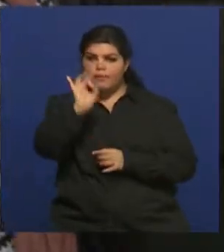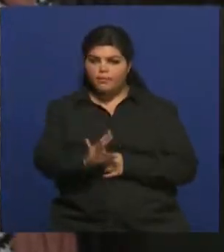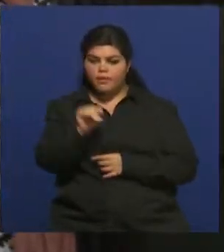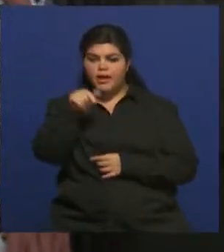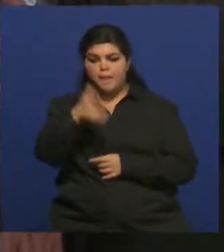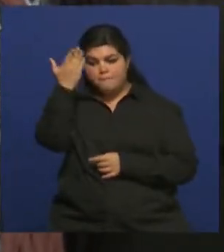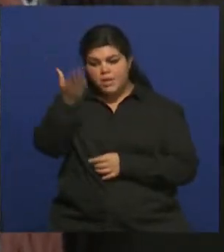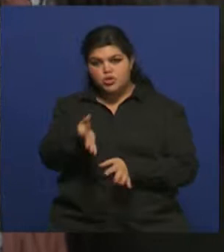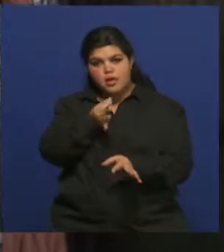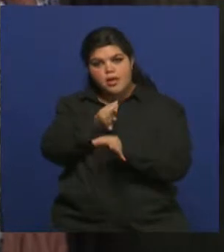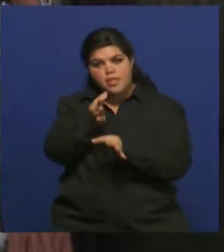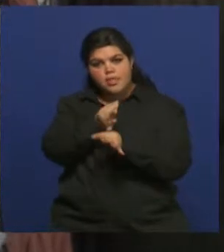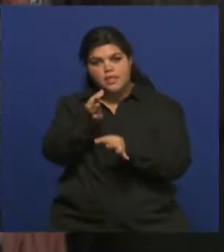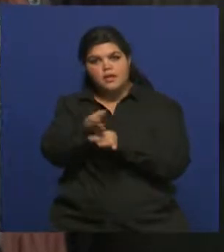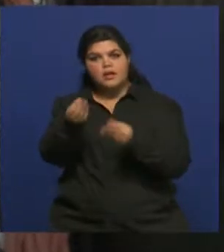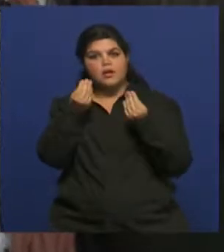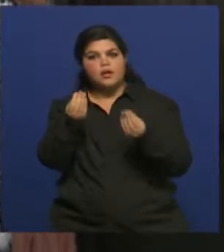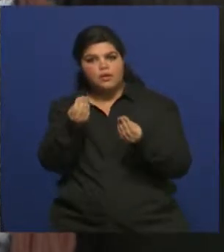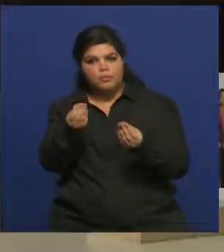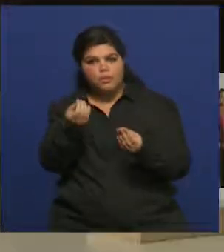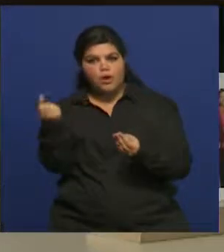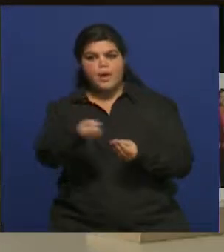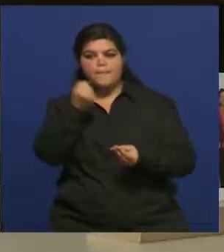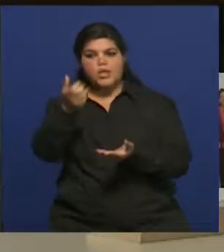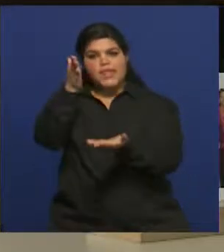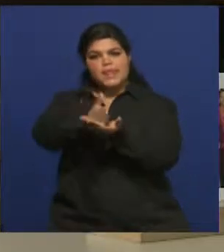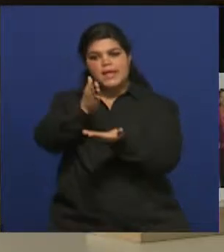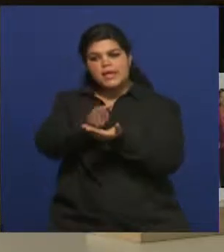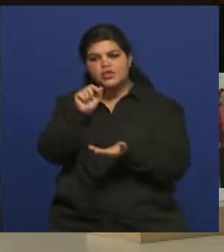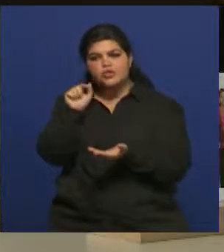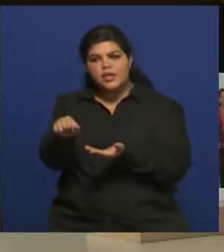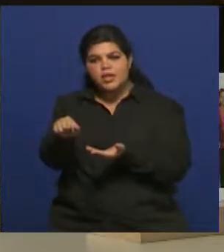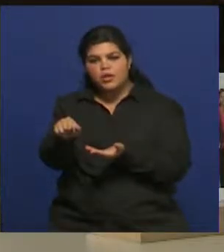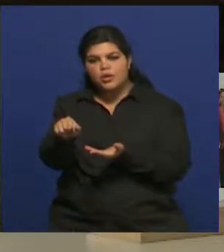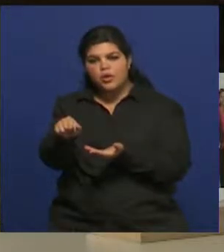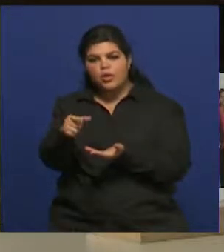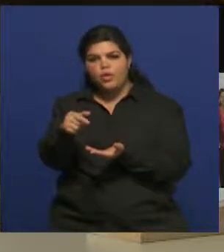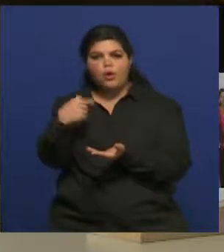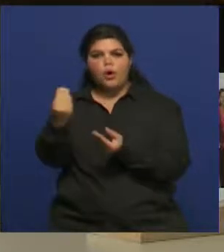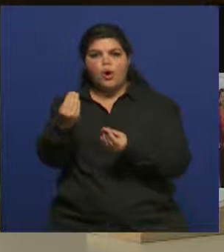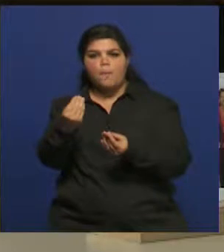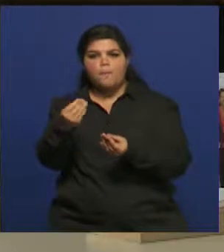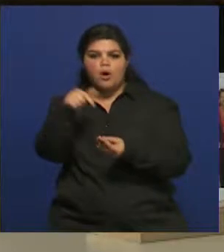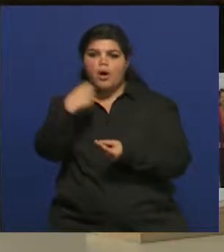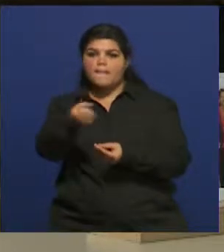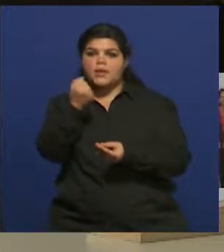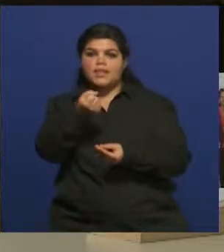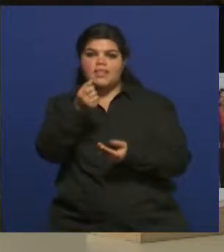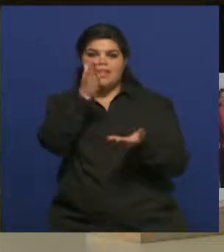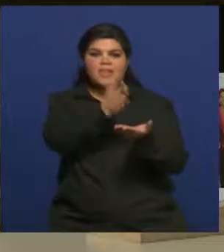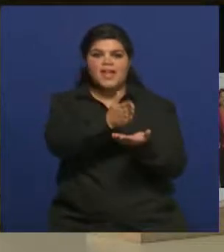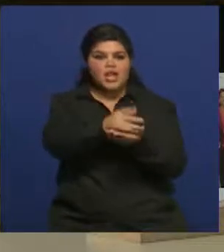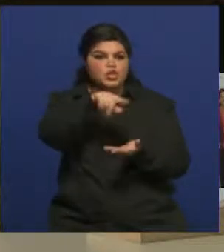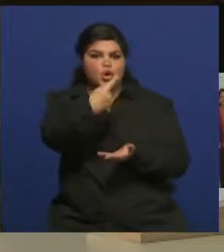una persona es que tenga en cuenta que sus derechos terminan donde comienzan los derechos de los demás. Es decir, que tiene que haber